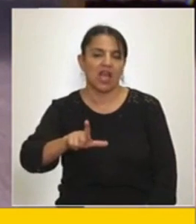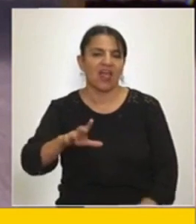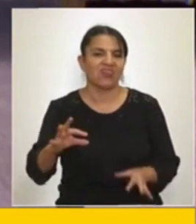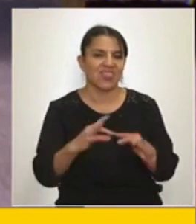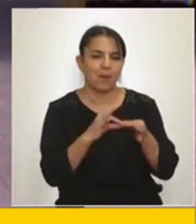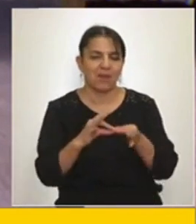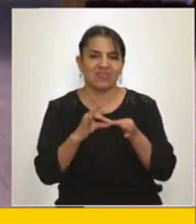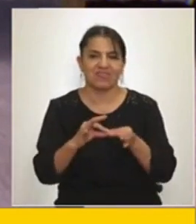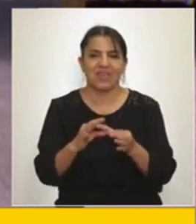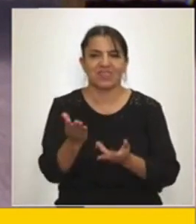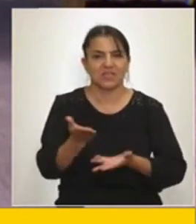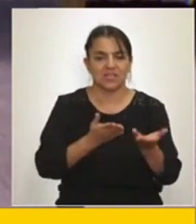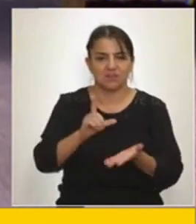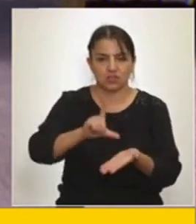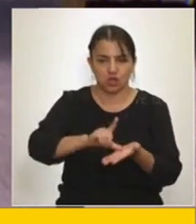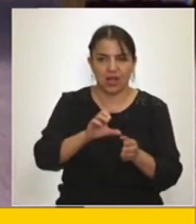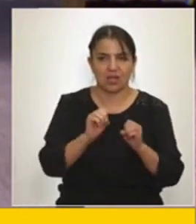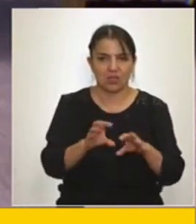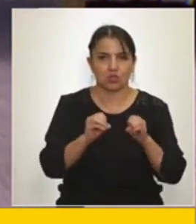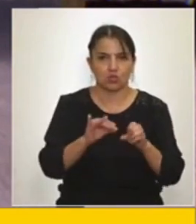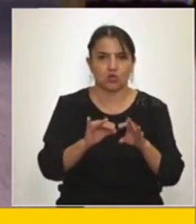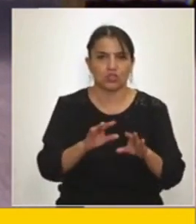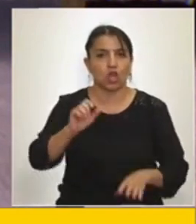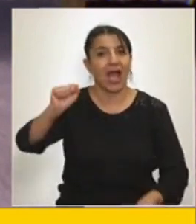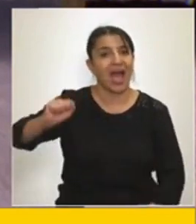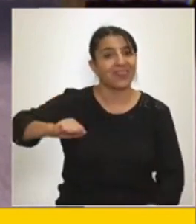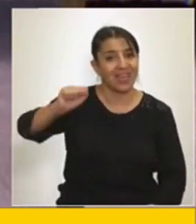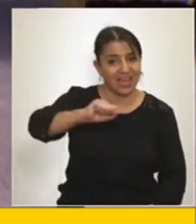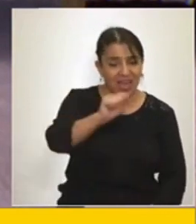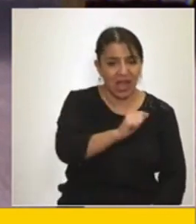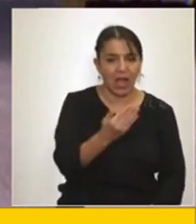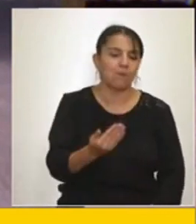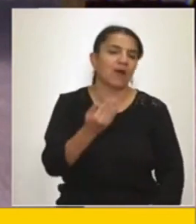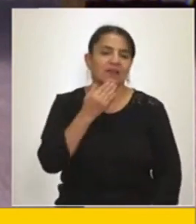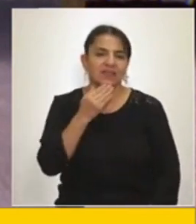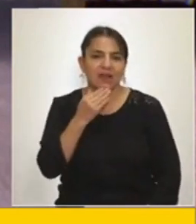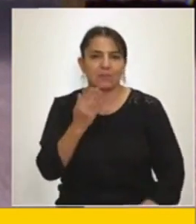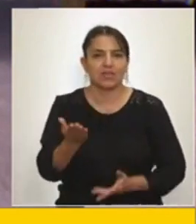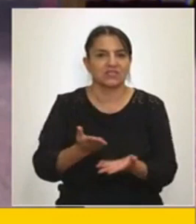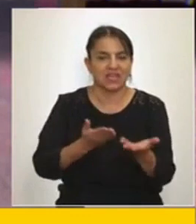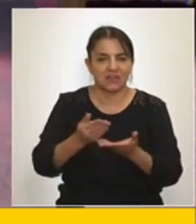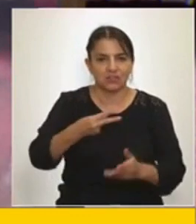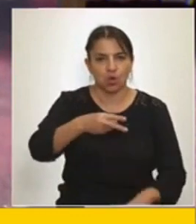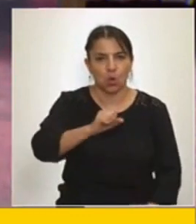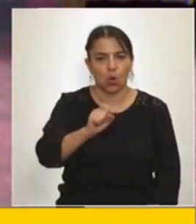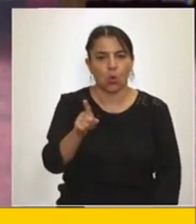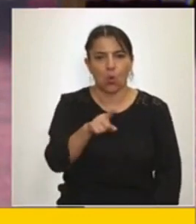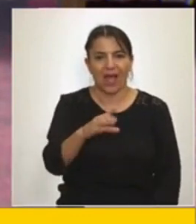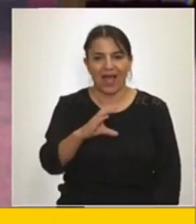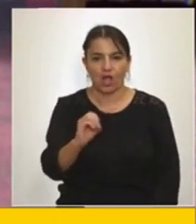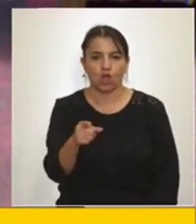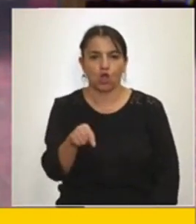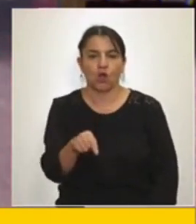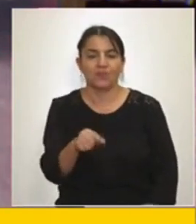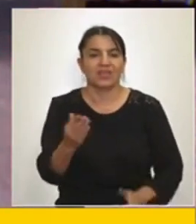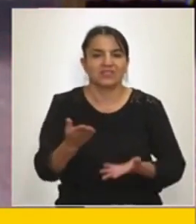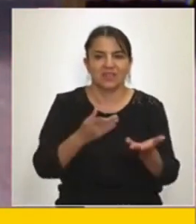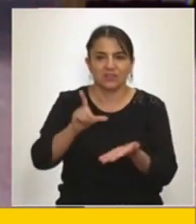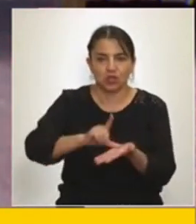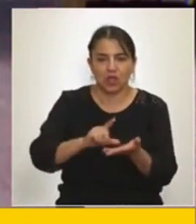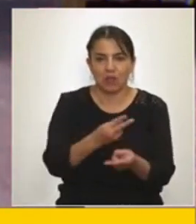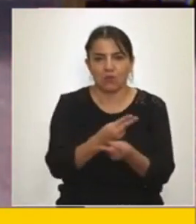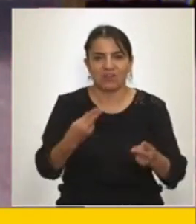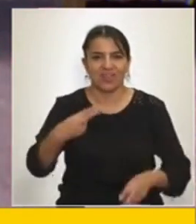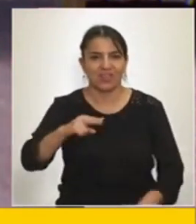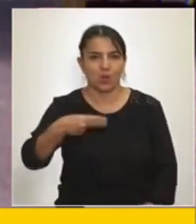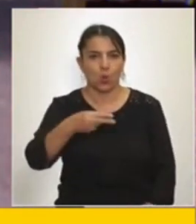colegios movilizados en la provincia del huasco dependiendo del servicio local de educación pública del huasco quiero